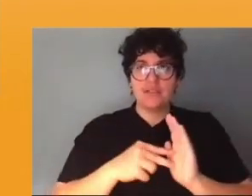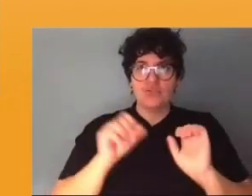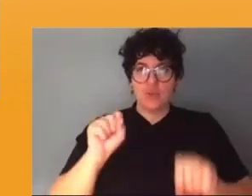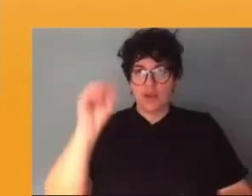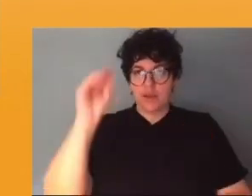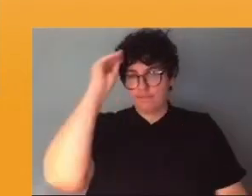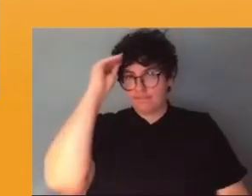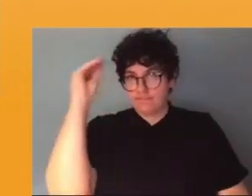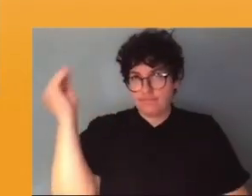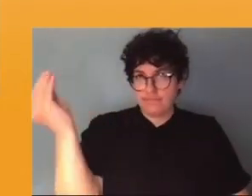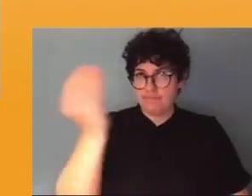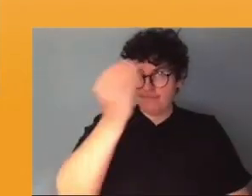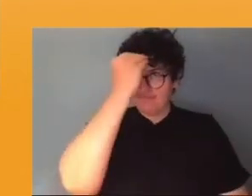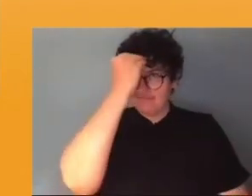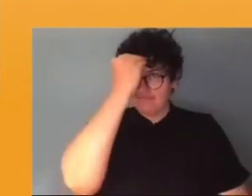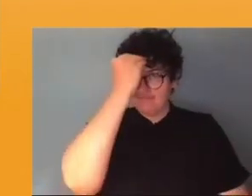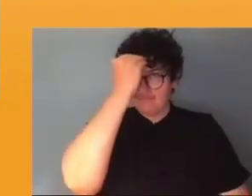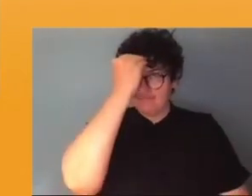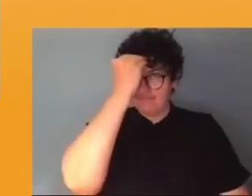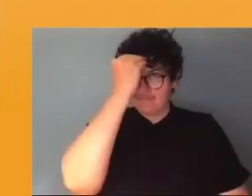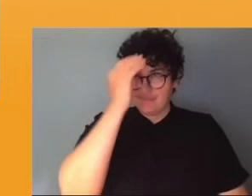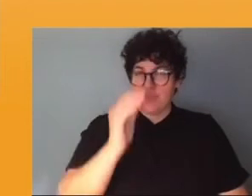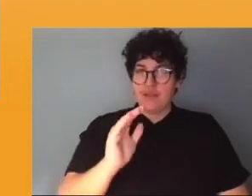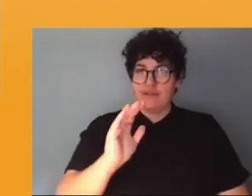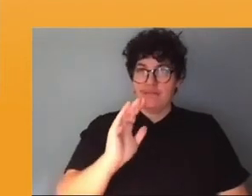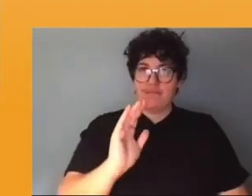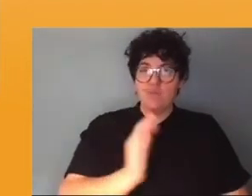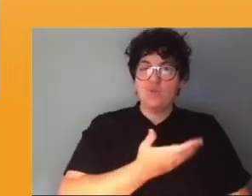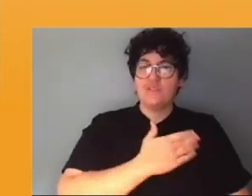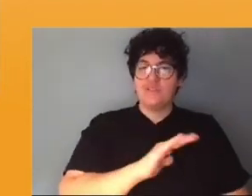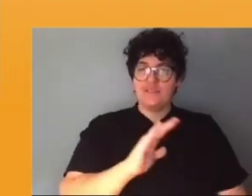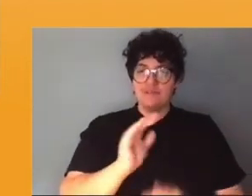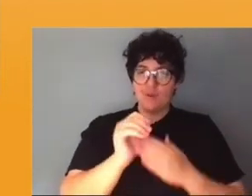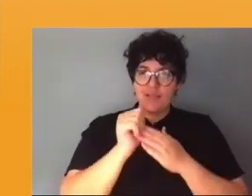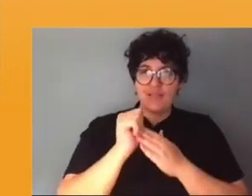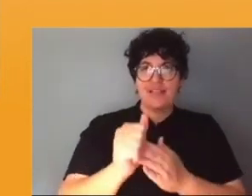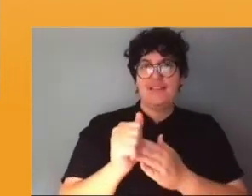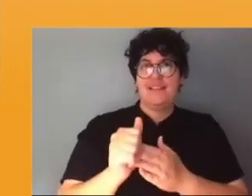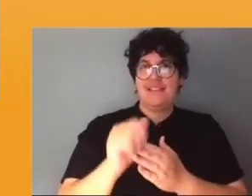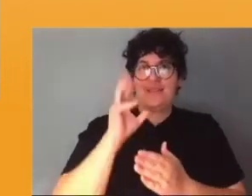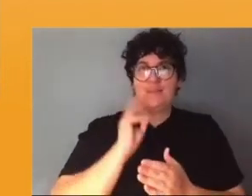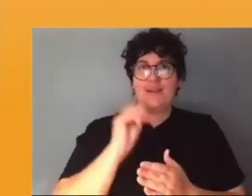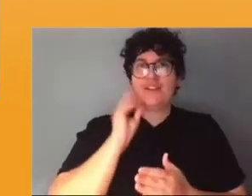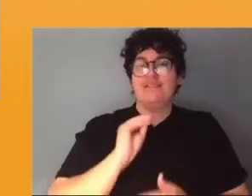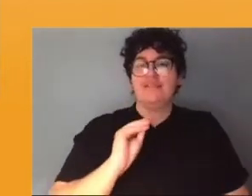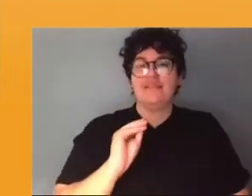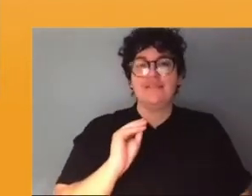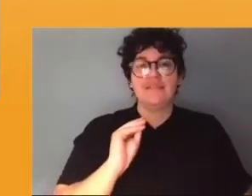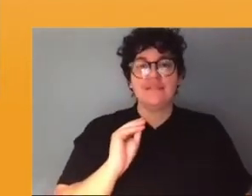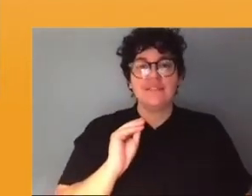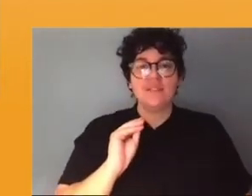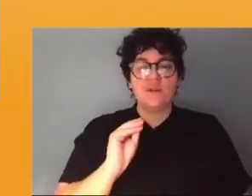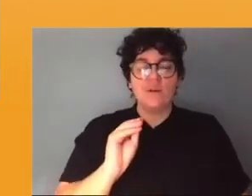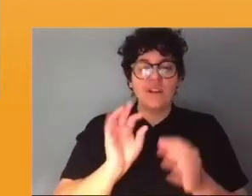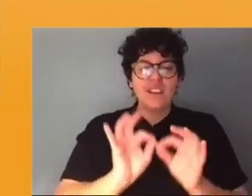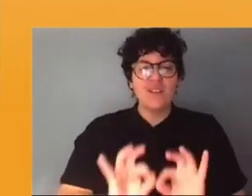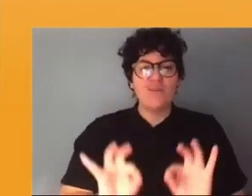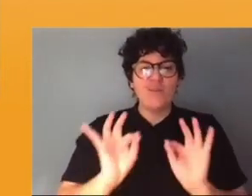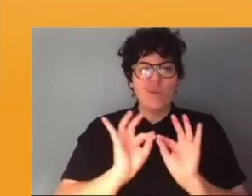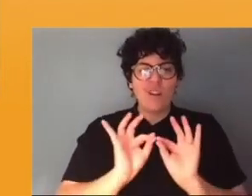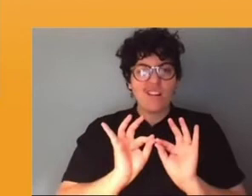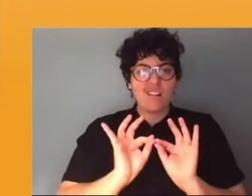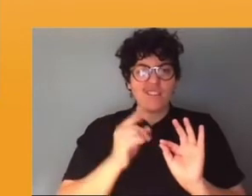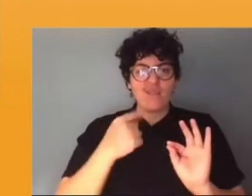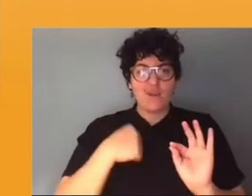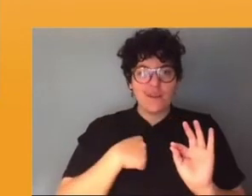frente de tu mente como una forma de liderar la experiencia. Y es por eso que es tan importante el cultivar relaciones